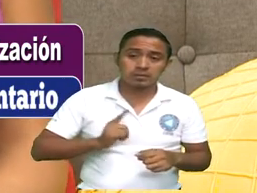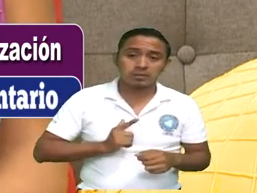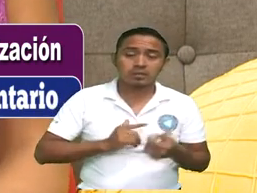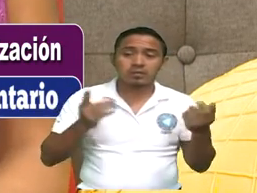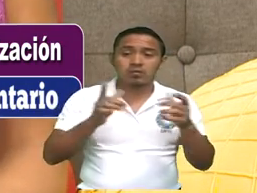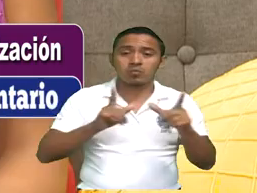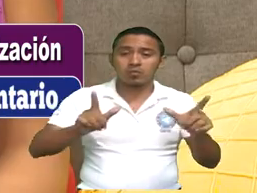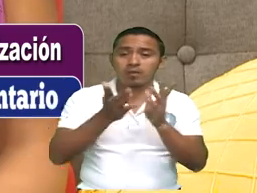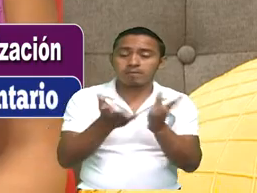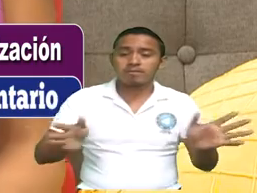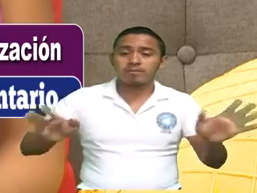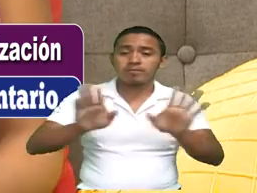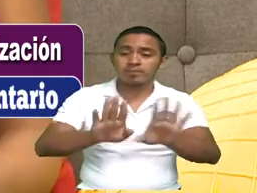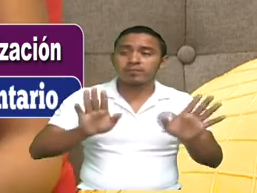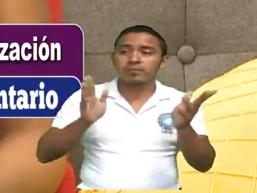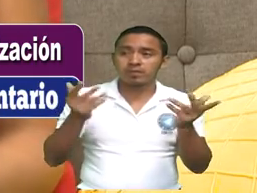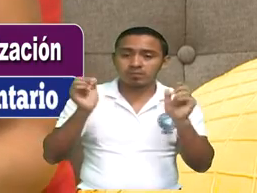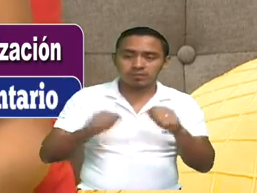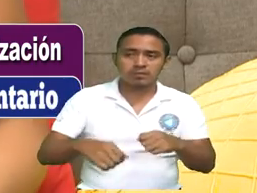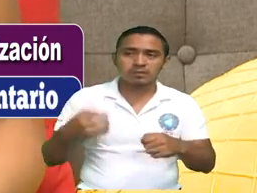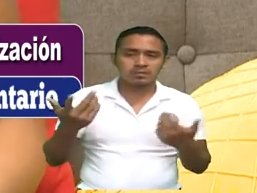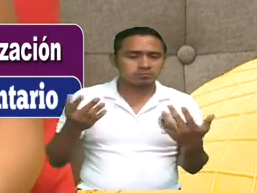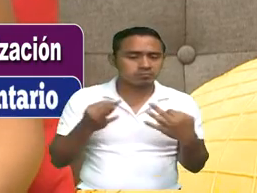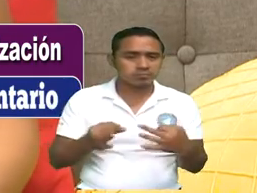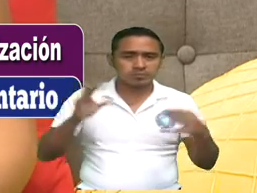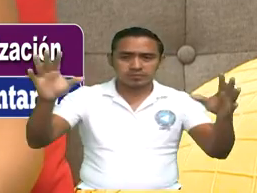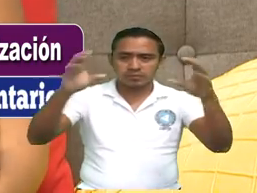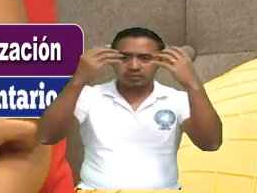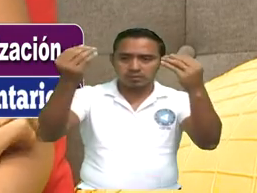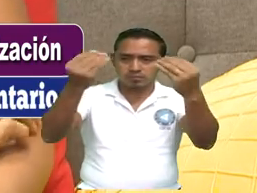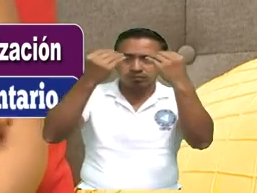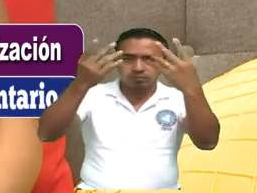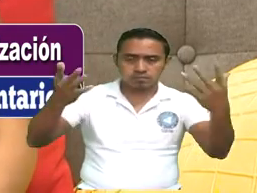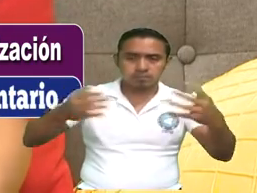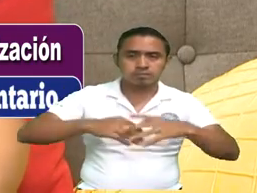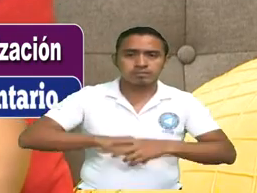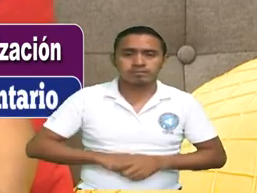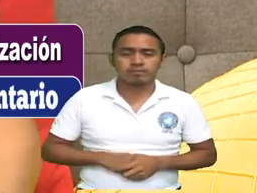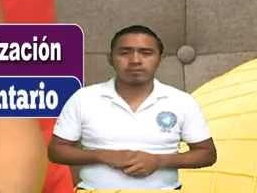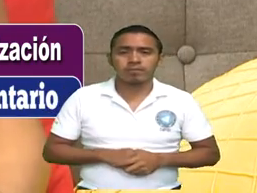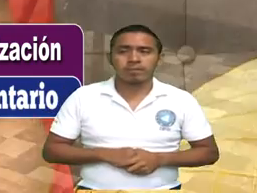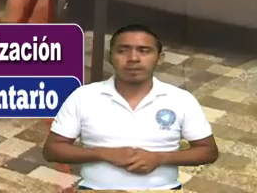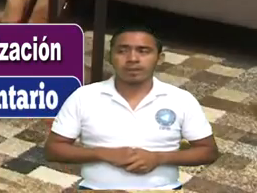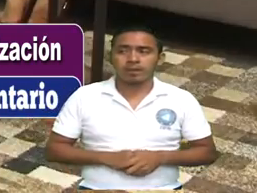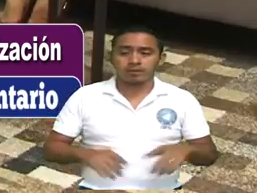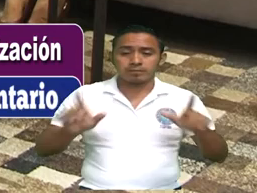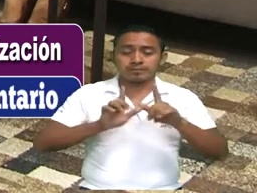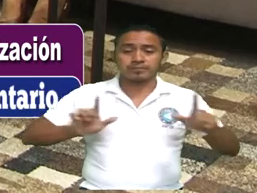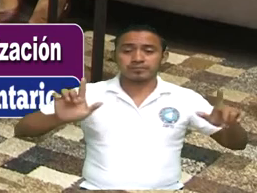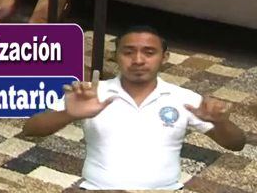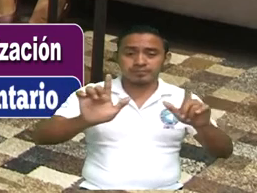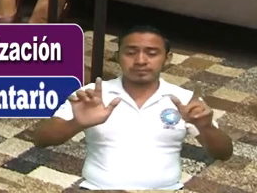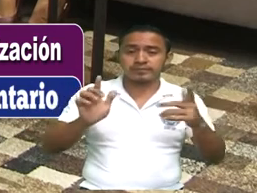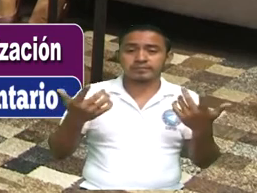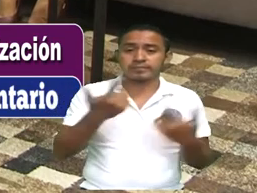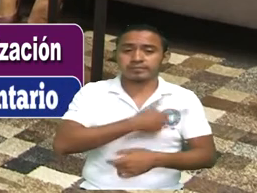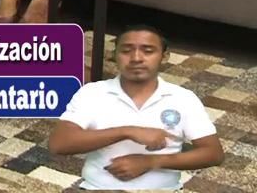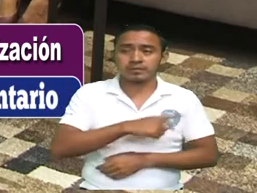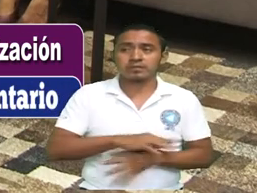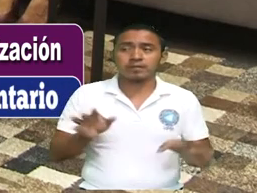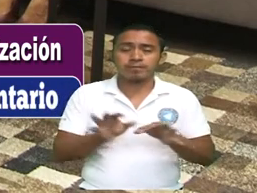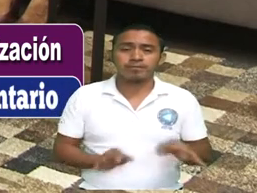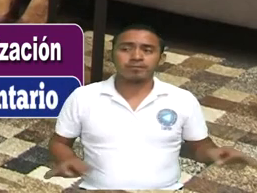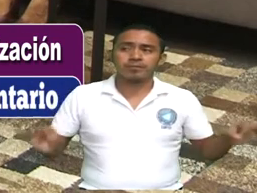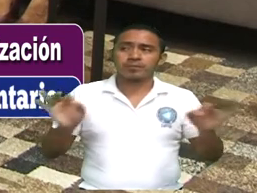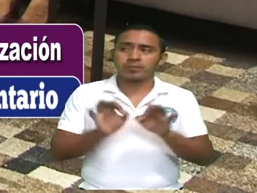espacio físico donde ellos puedan recibir sus clases. Los ambientes escolares son muy importantes, o sea,